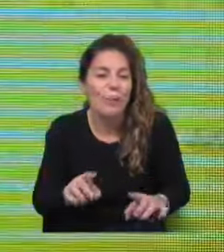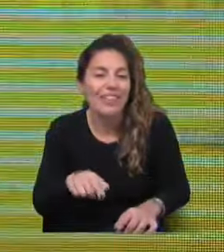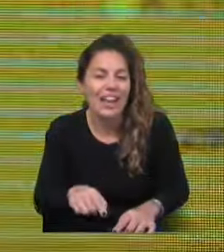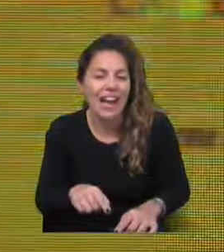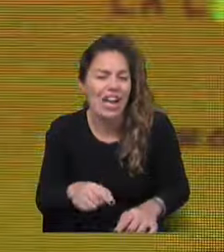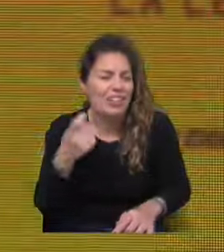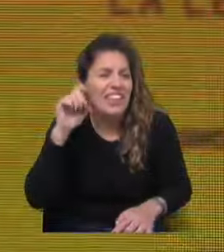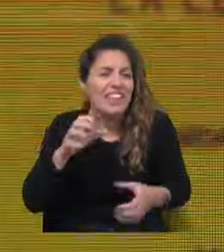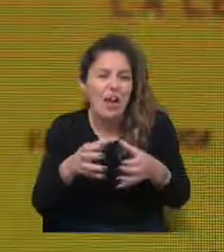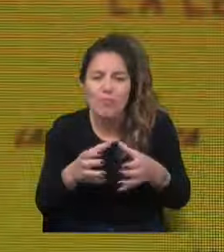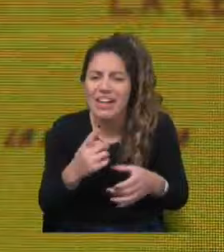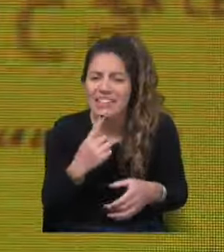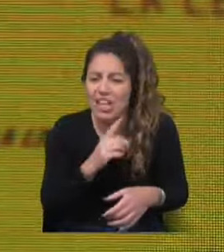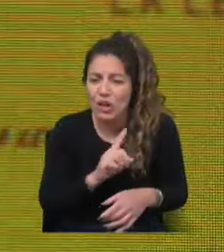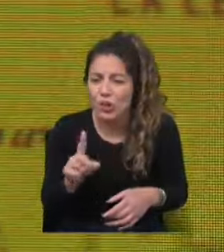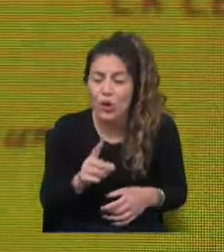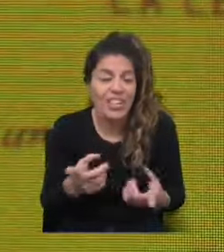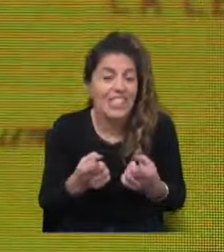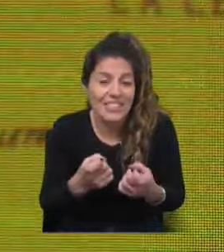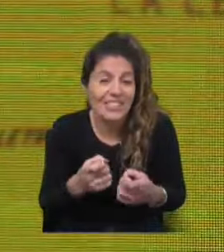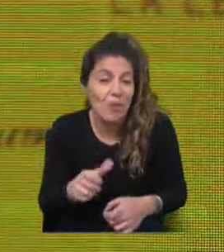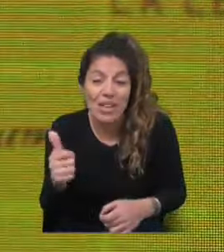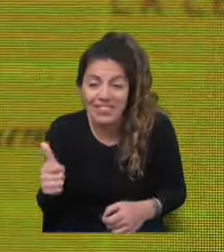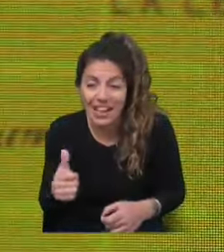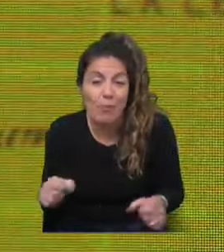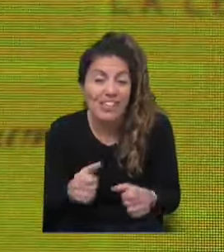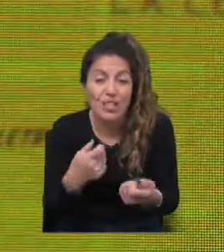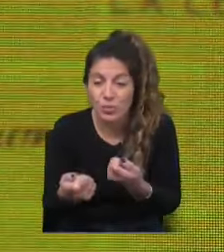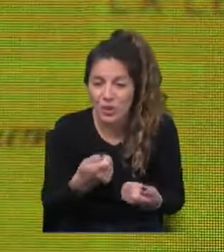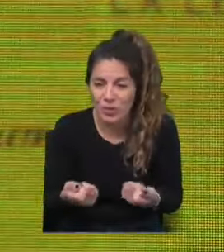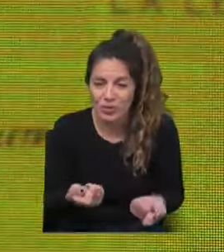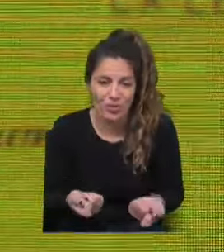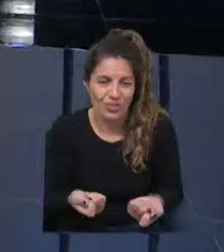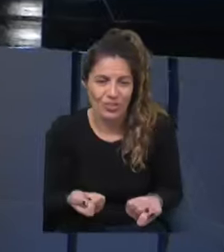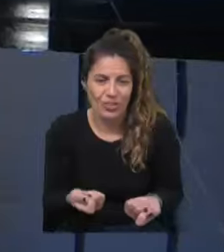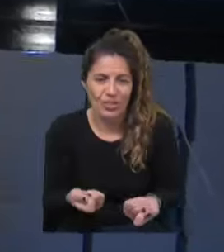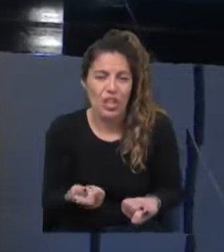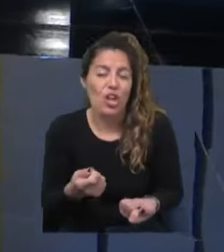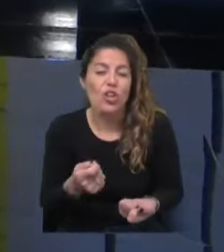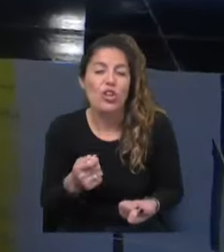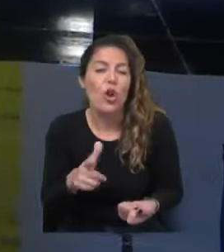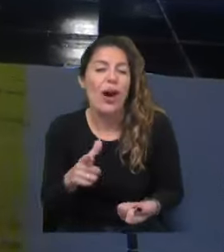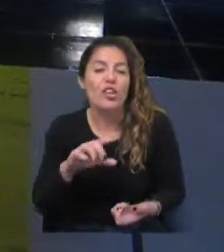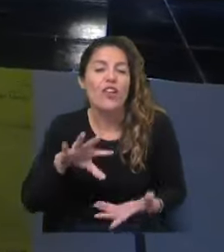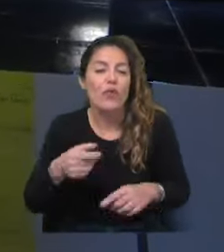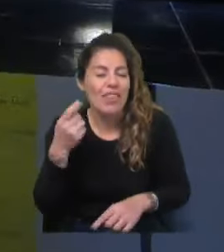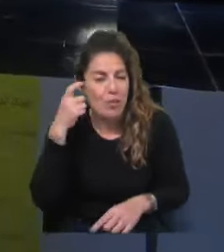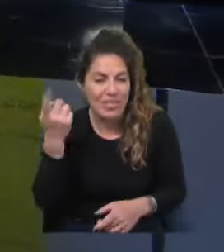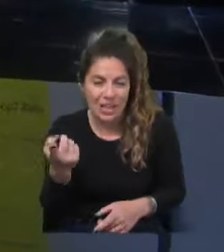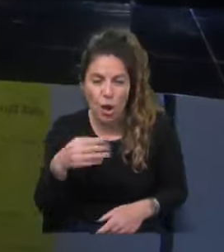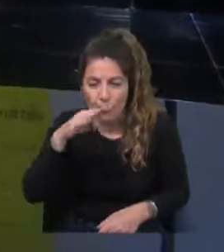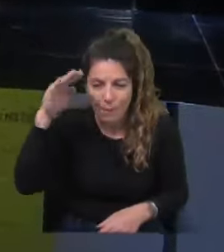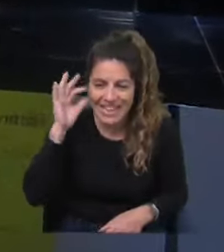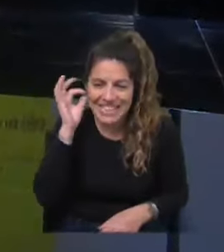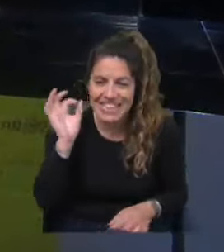mucho menos, que simplemente necesita tener ventajas para hacer sus negocios. Entonces no sí. veo otra manera de analizarlo. Marcet lo único que